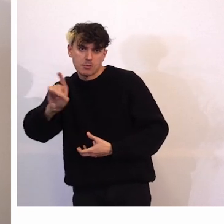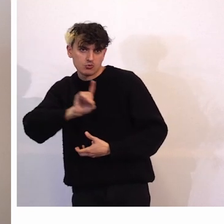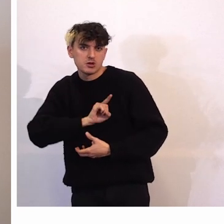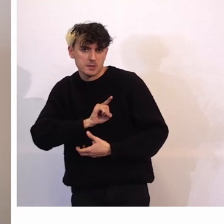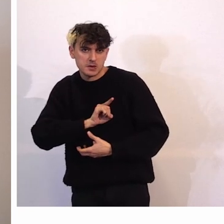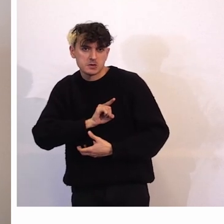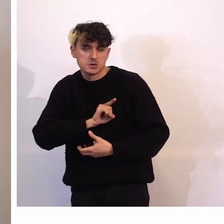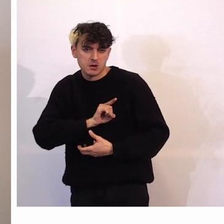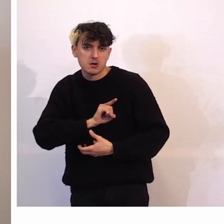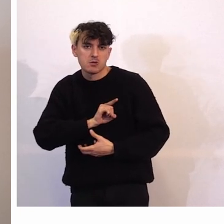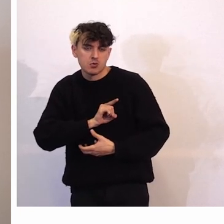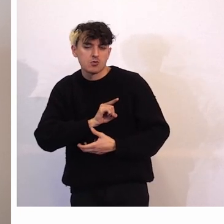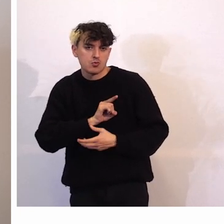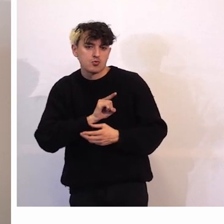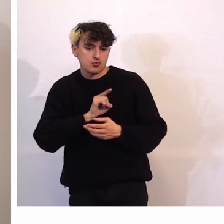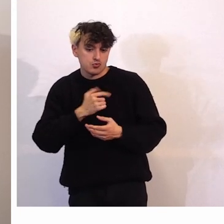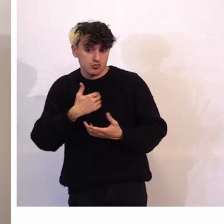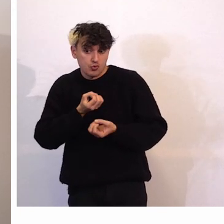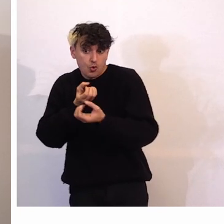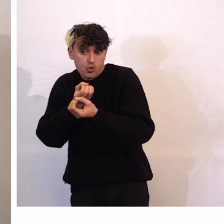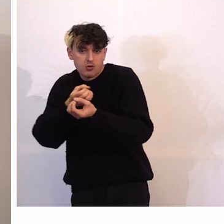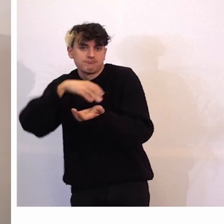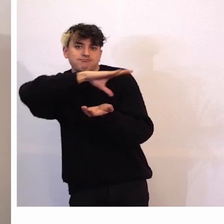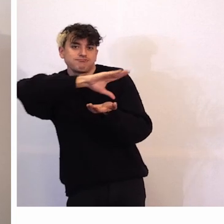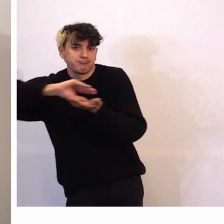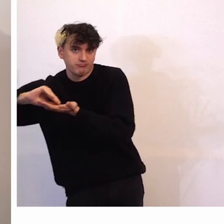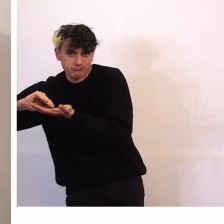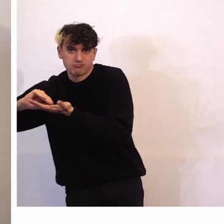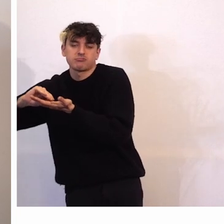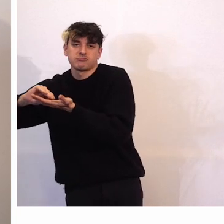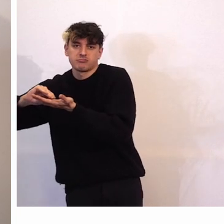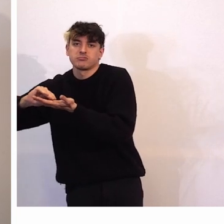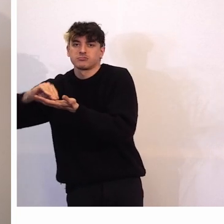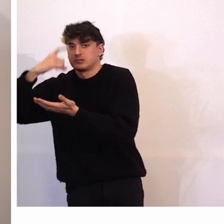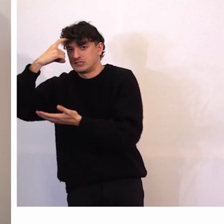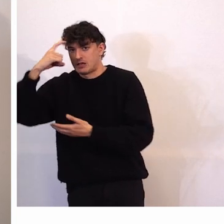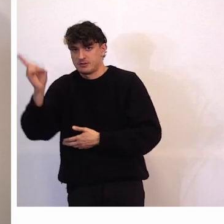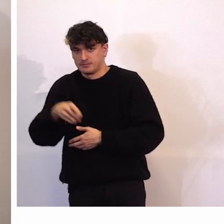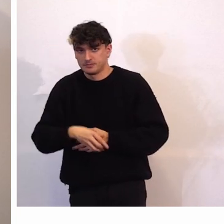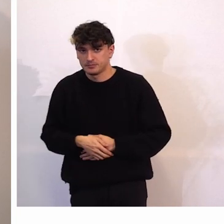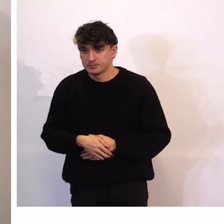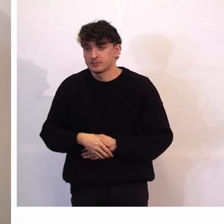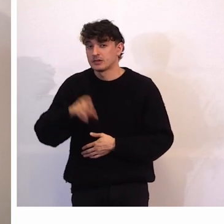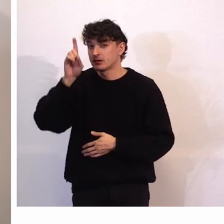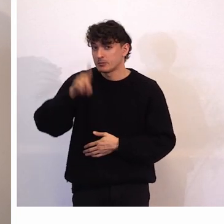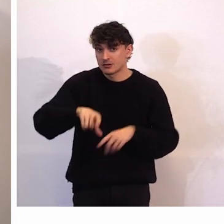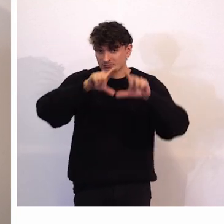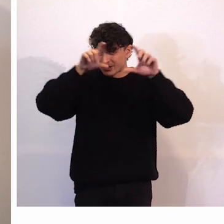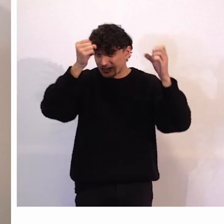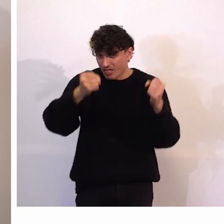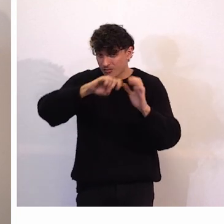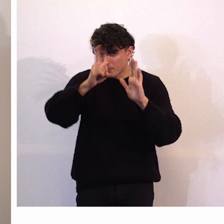y nos tuvieran más en cuenta. Por otro lado, desde Plena Inclusión